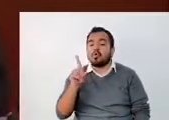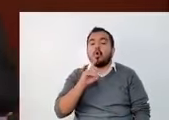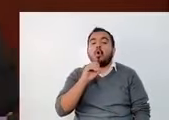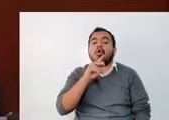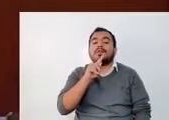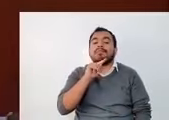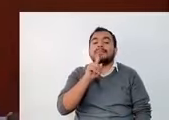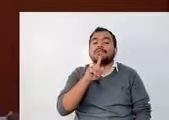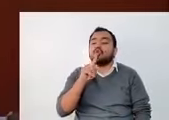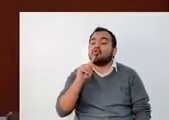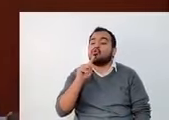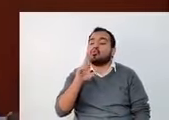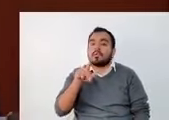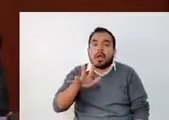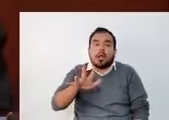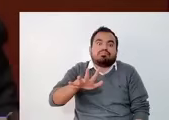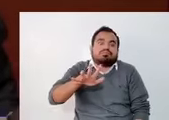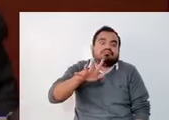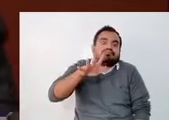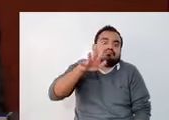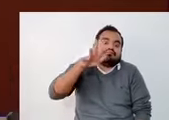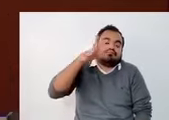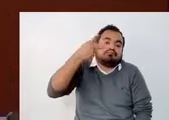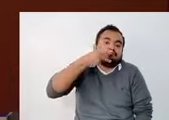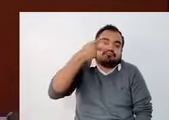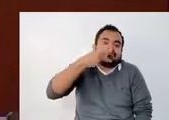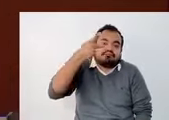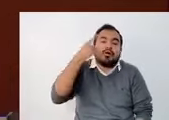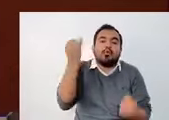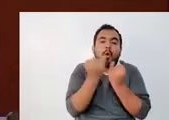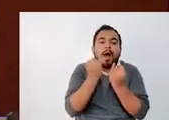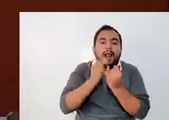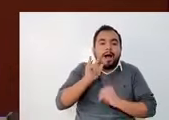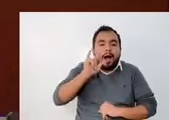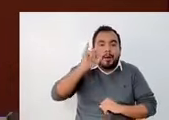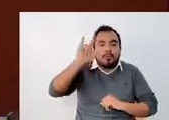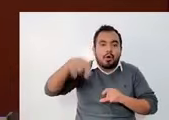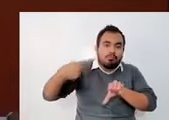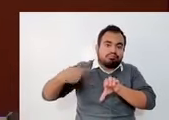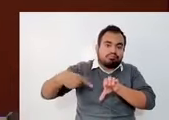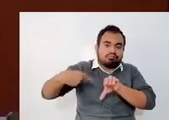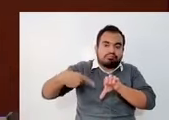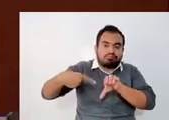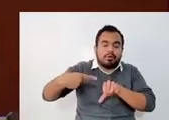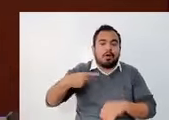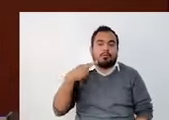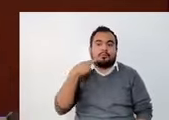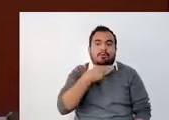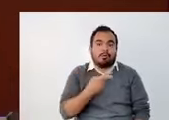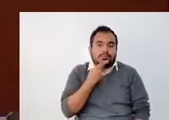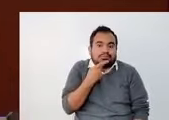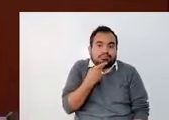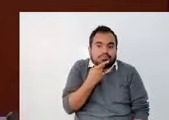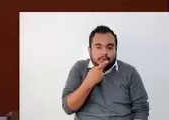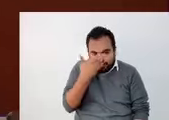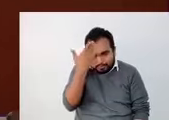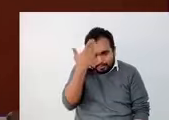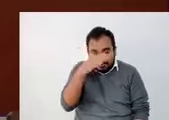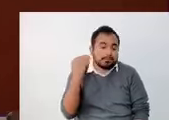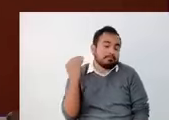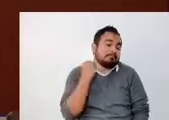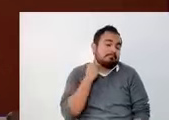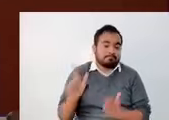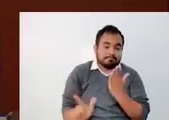voy tan rápido como las turbinas de un avión. Bueno, ya se sabe que los filósofos analíticos del derecho son muy precisos, pero no